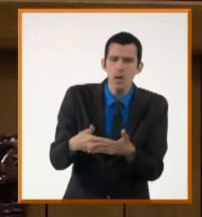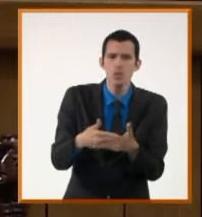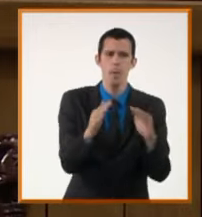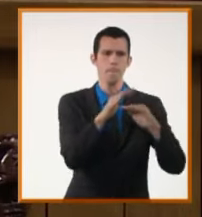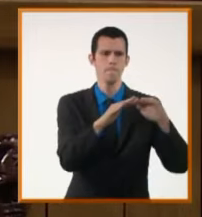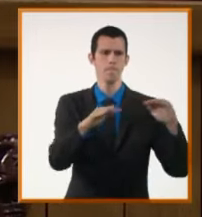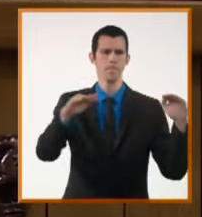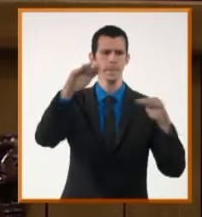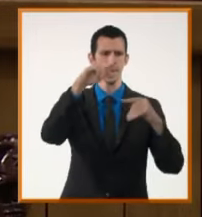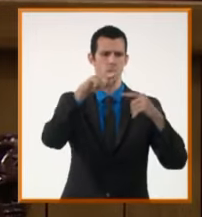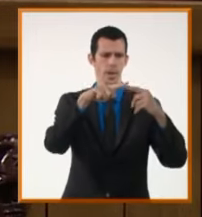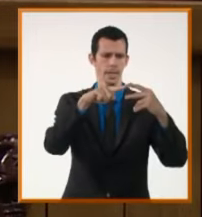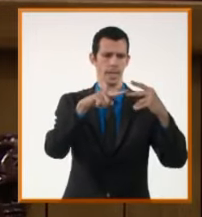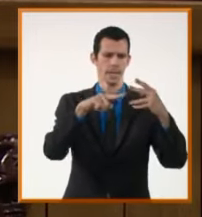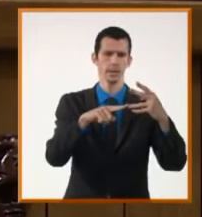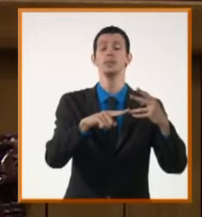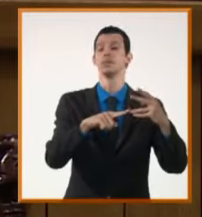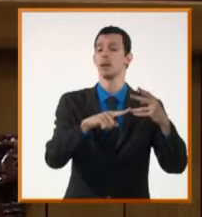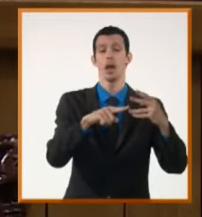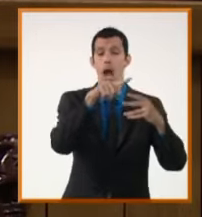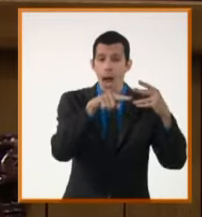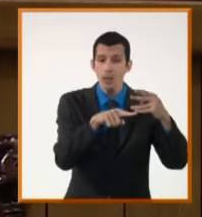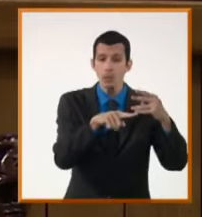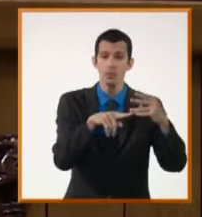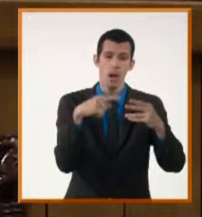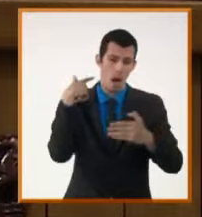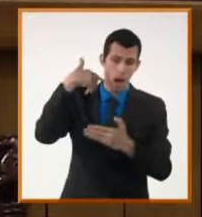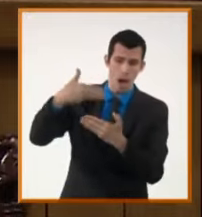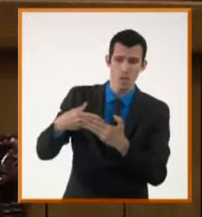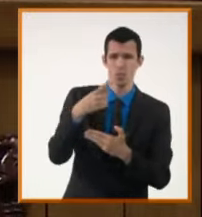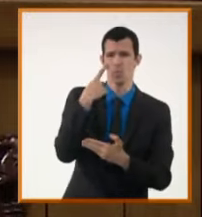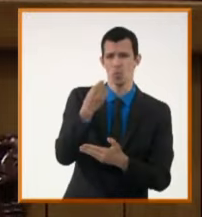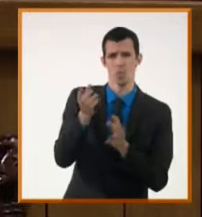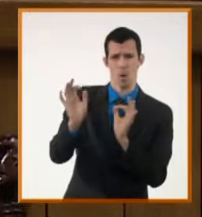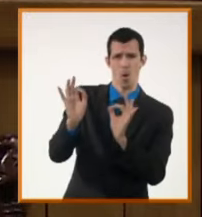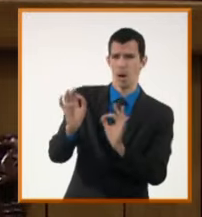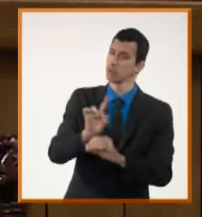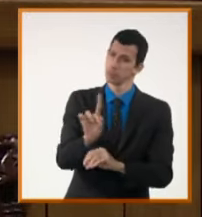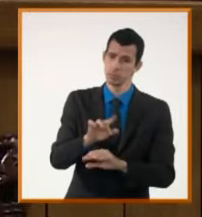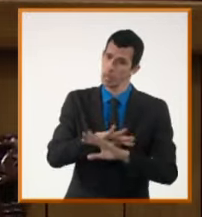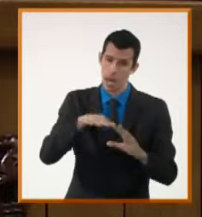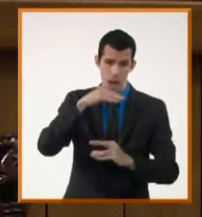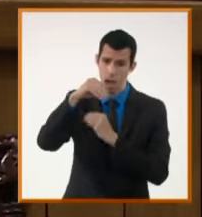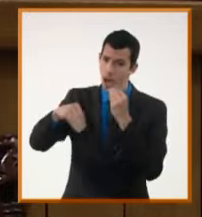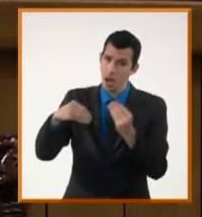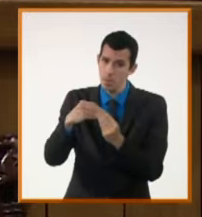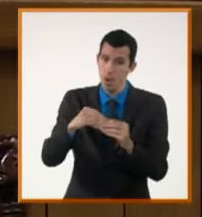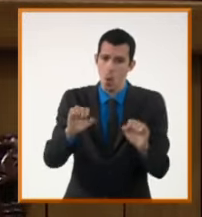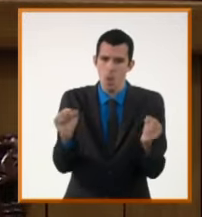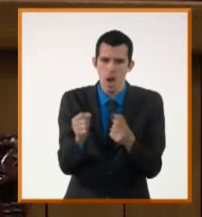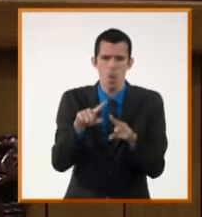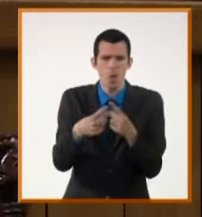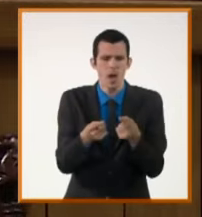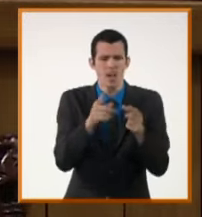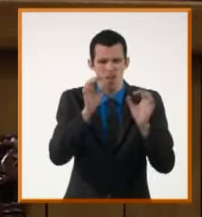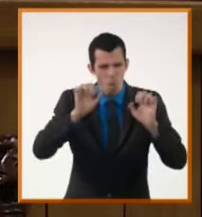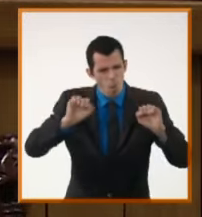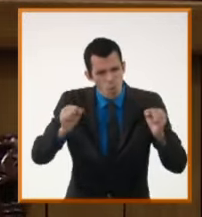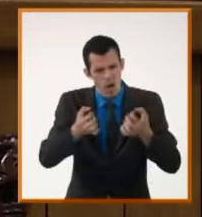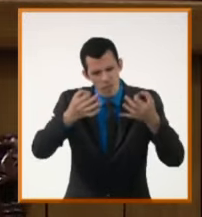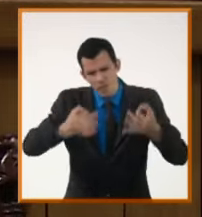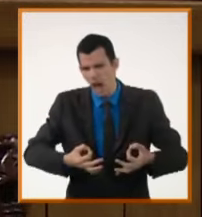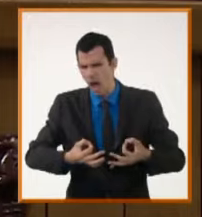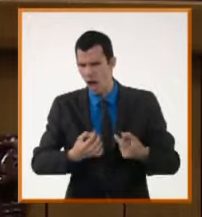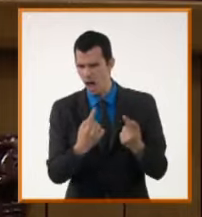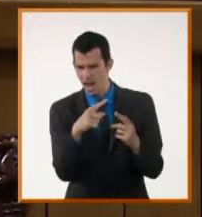los sistemas que nos permitan que los órganos de gobierno funcionen para analizar los problemas principales. El tema cuadro, que es una de